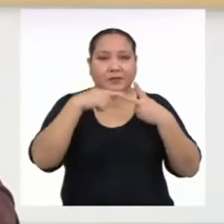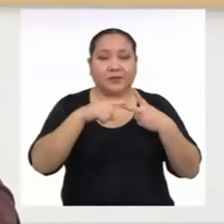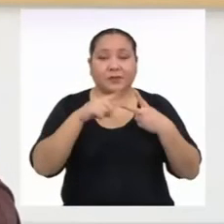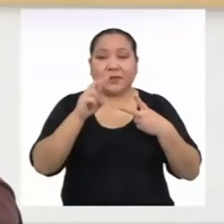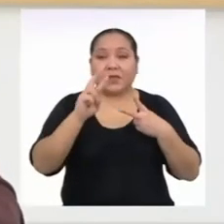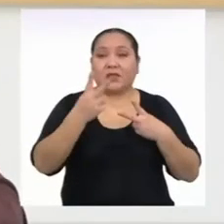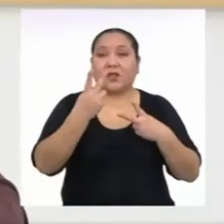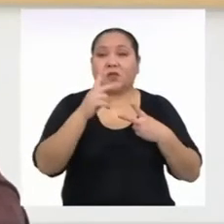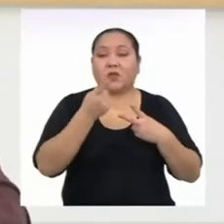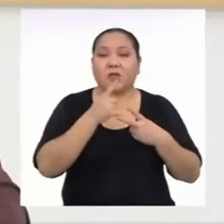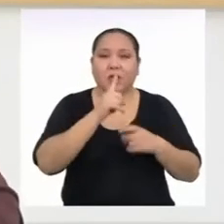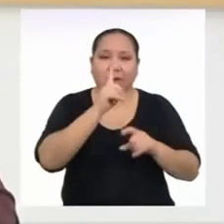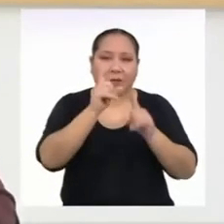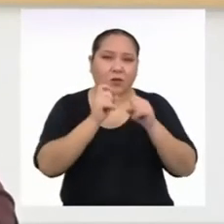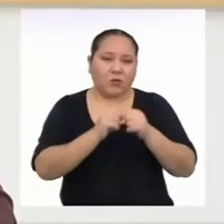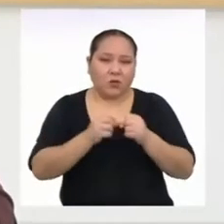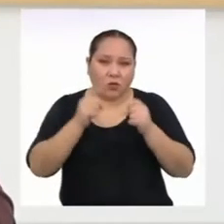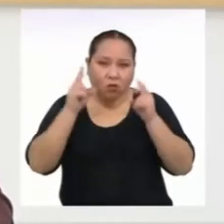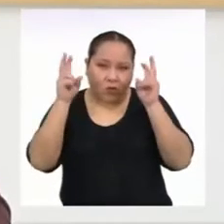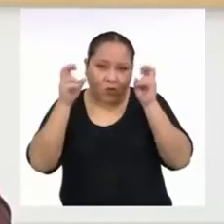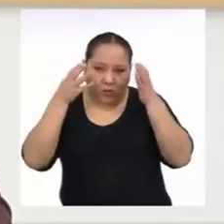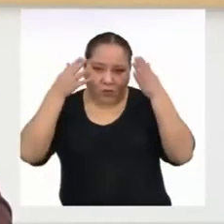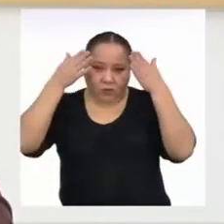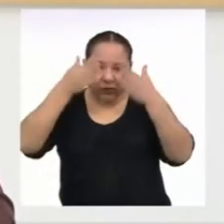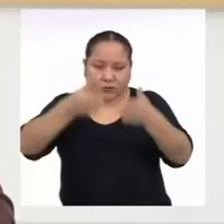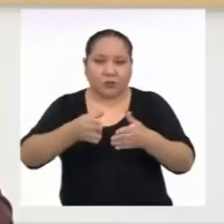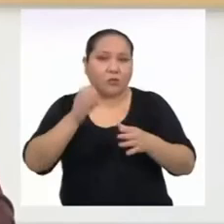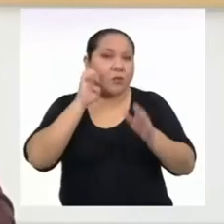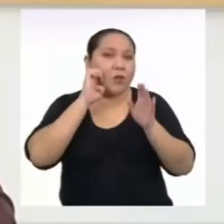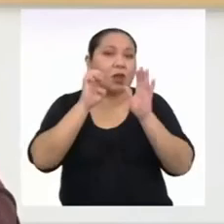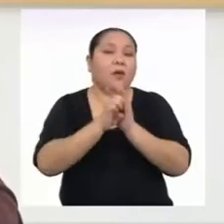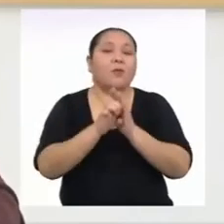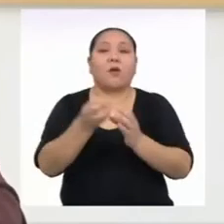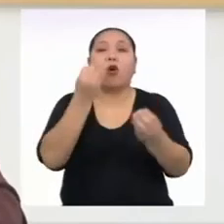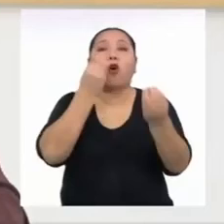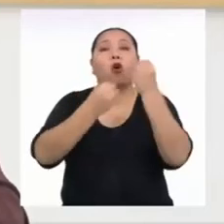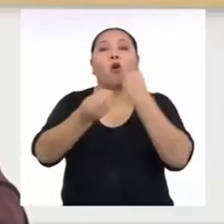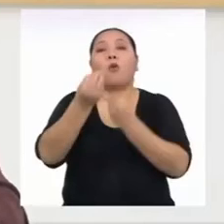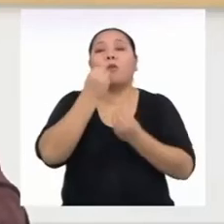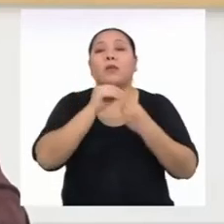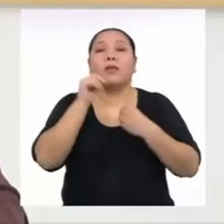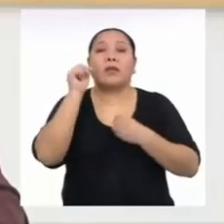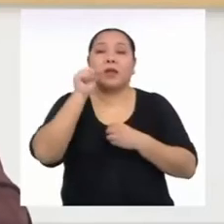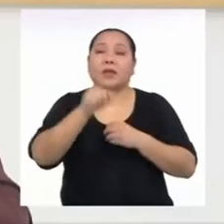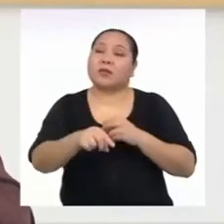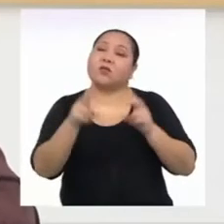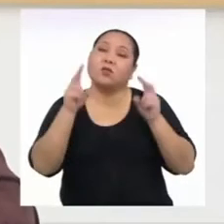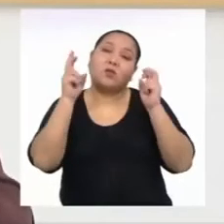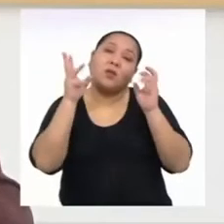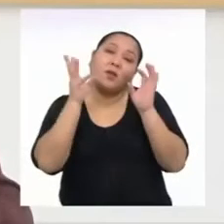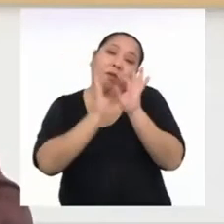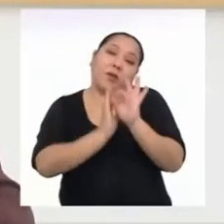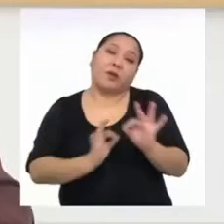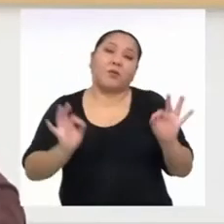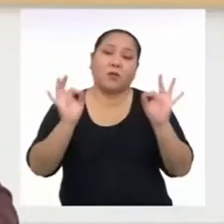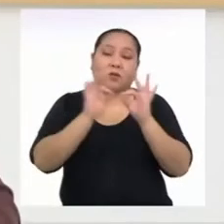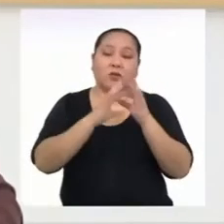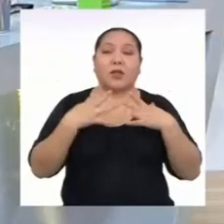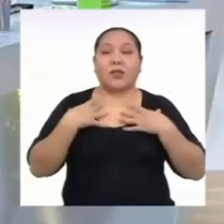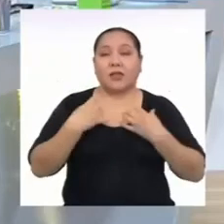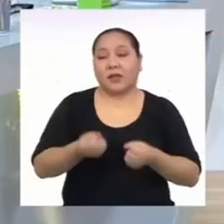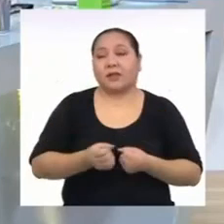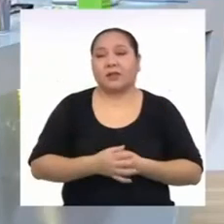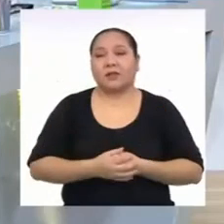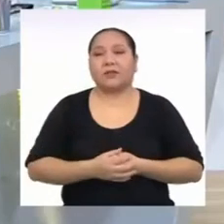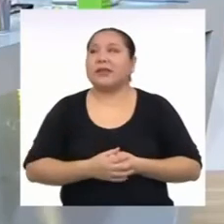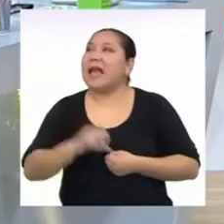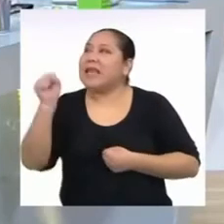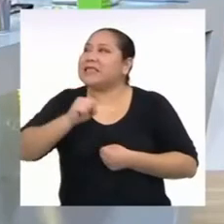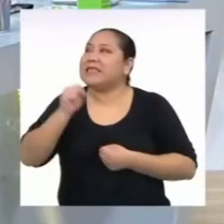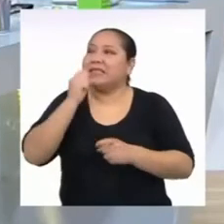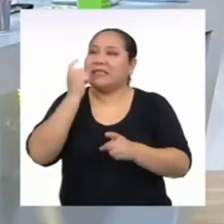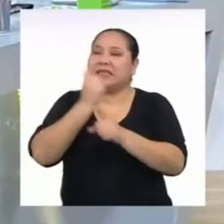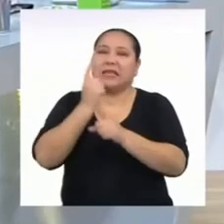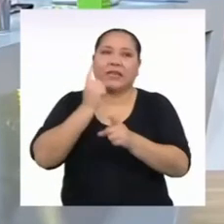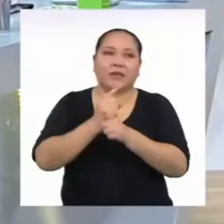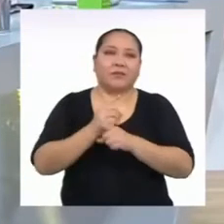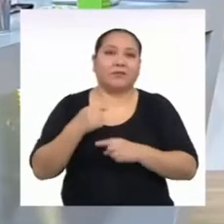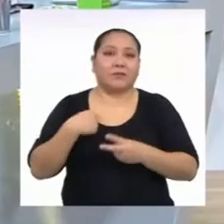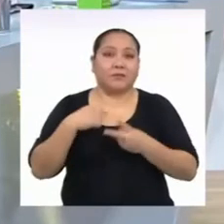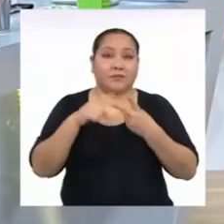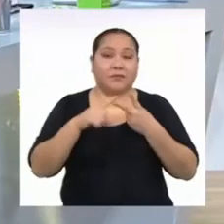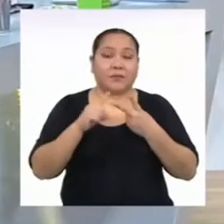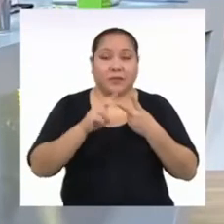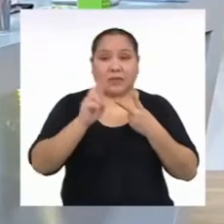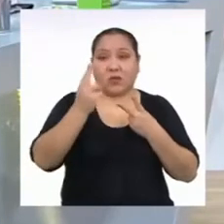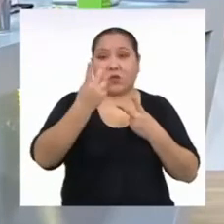apuntar a un tema más específico, como las comidas, que es un tema muy importante en el tema de la salud. Sí, mi